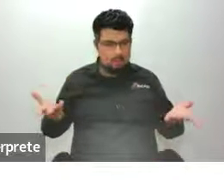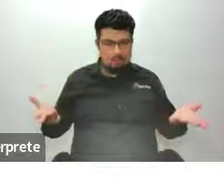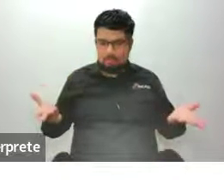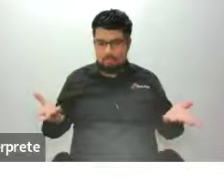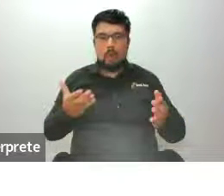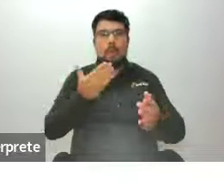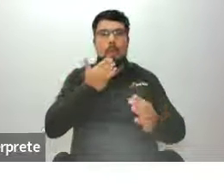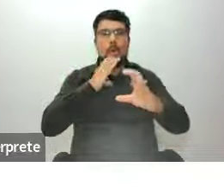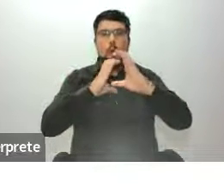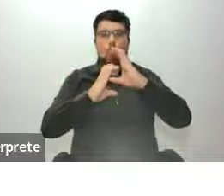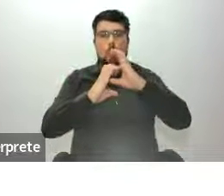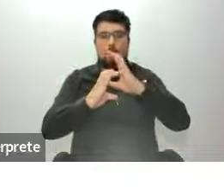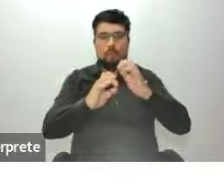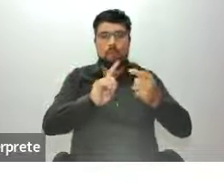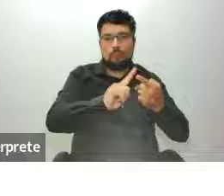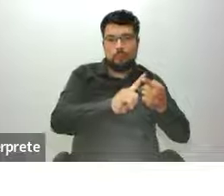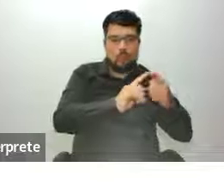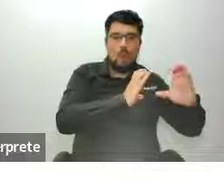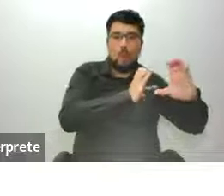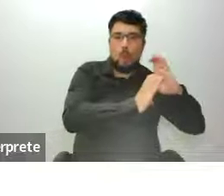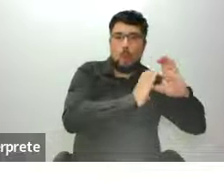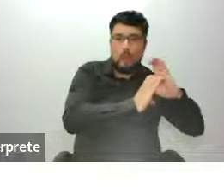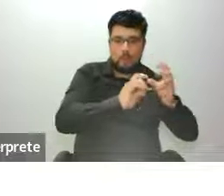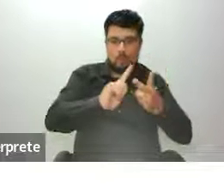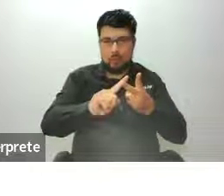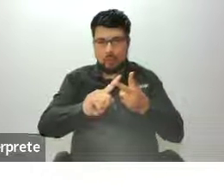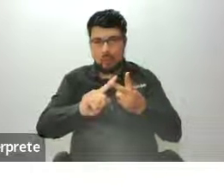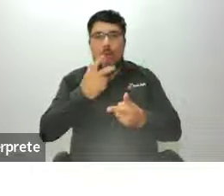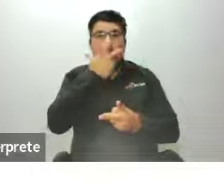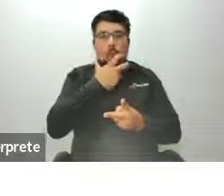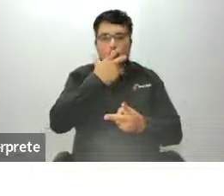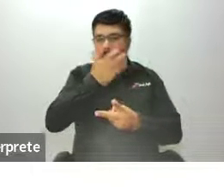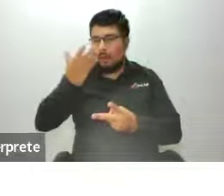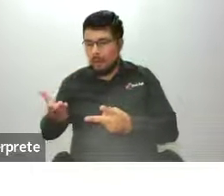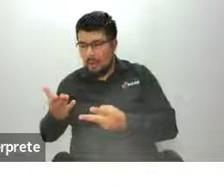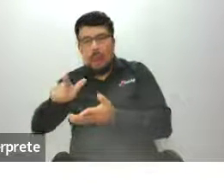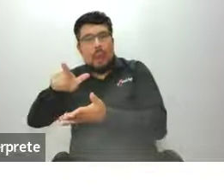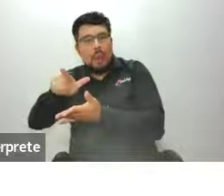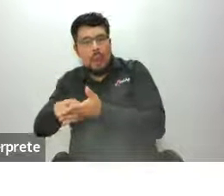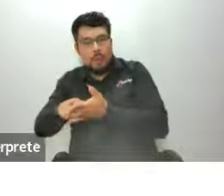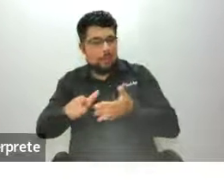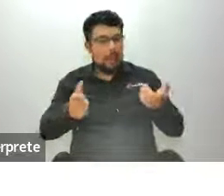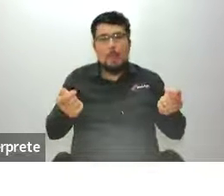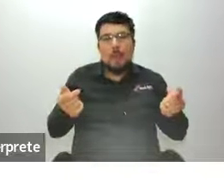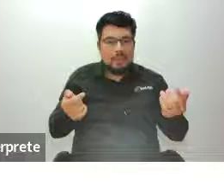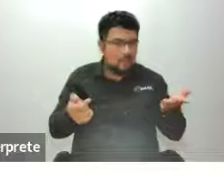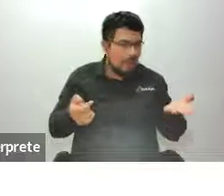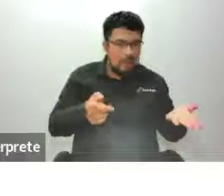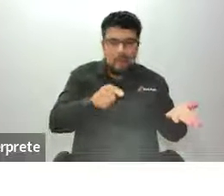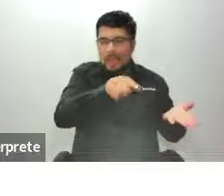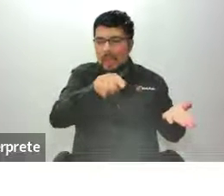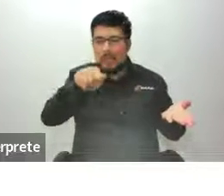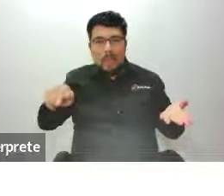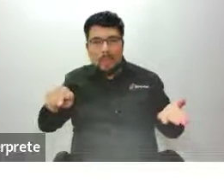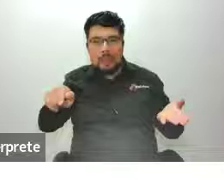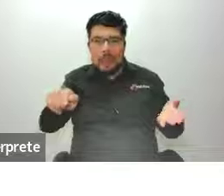¿no? Comunicación, lenguaje y lengua. Pareciera como un mismo concepto, pareciera que fuera lo mismo. Sin embargo, no lo